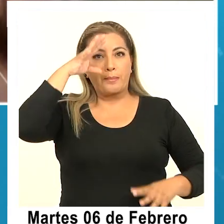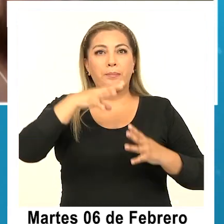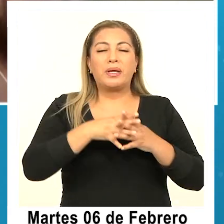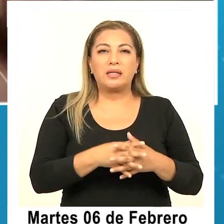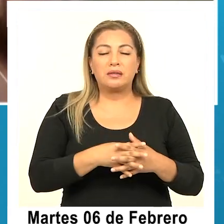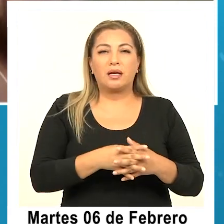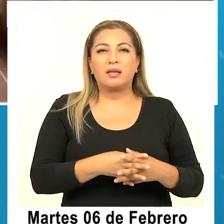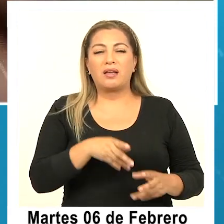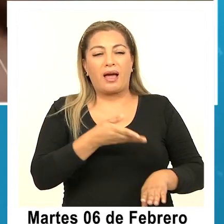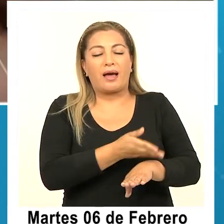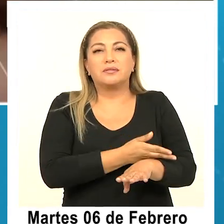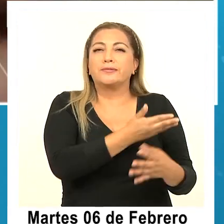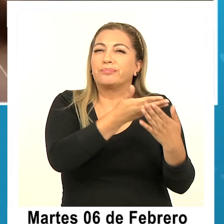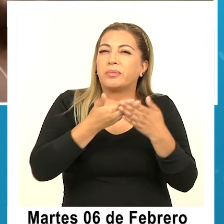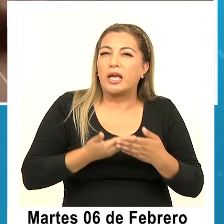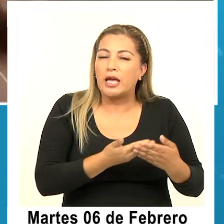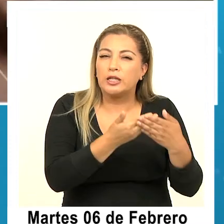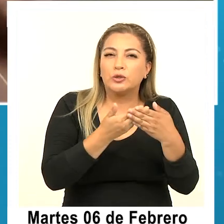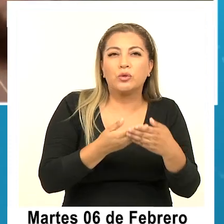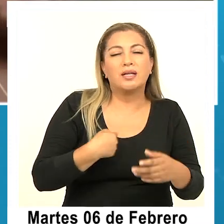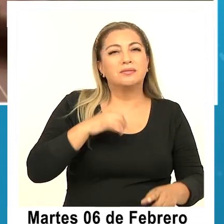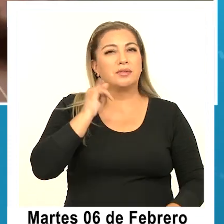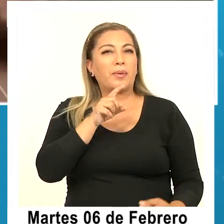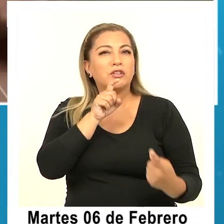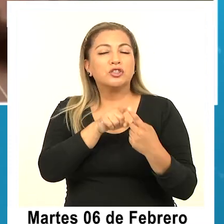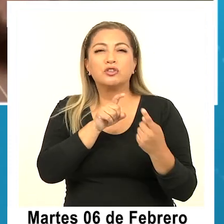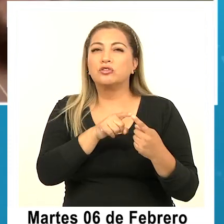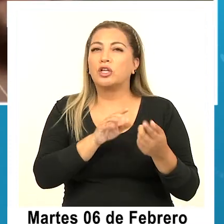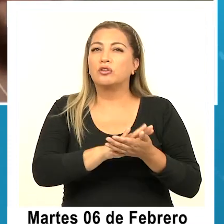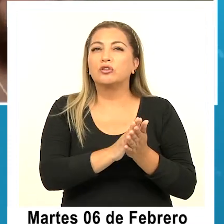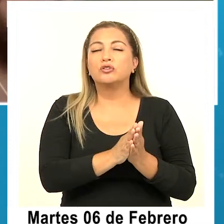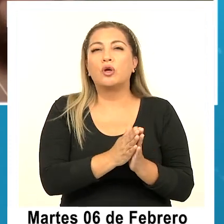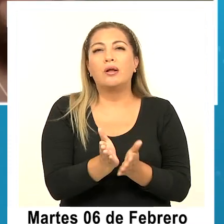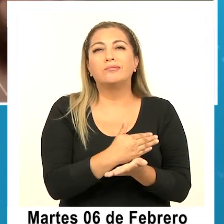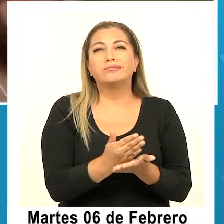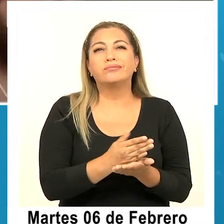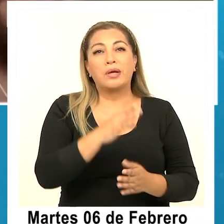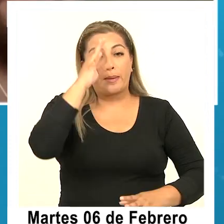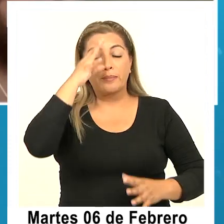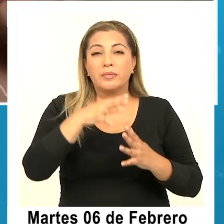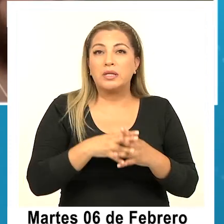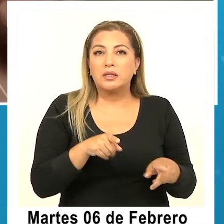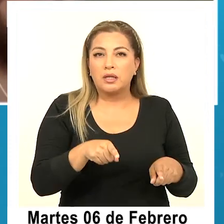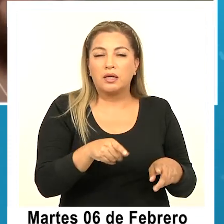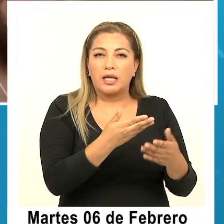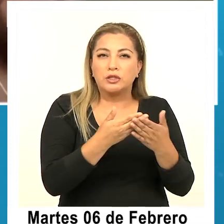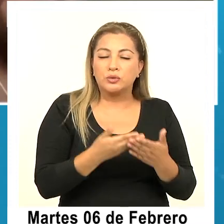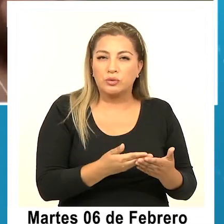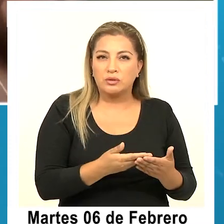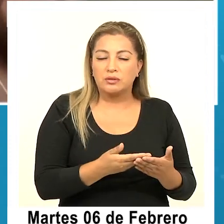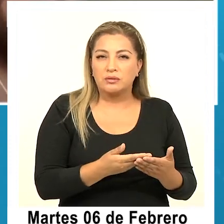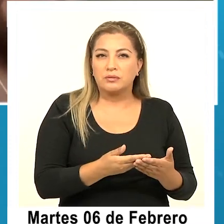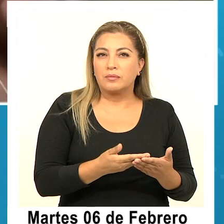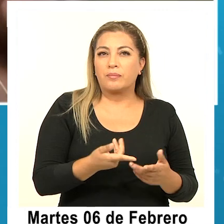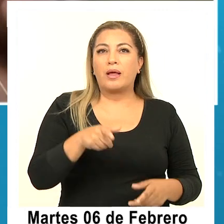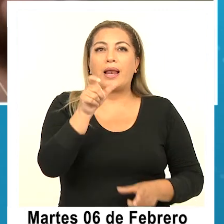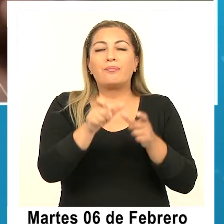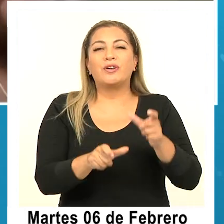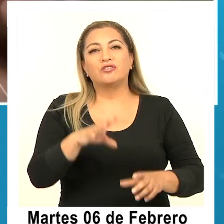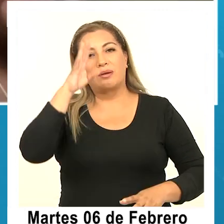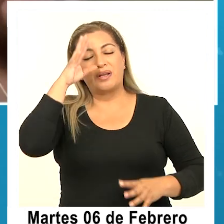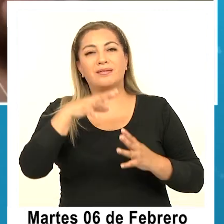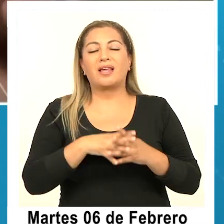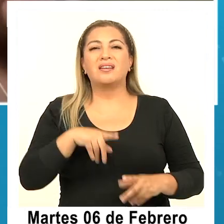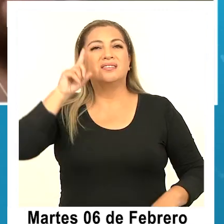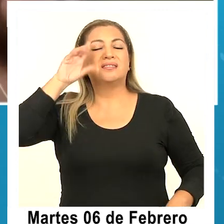en Politécnica o cosas así, que están un poco en conexión con todo el aspecto estratégico militar, porque de algún modo es una batalla. Entonces los tipos saben de un punto de